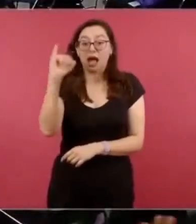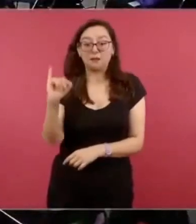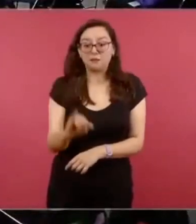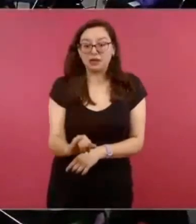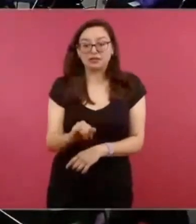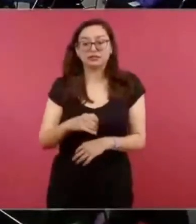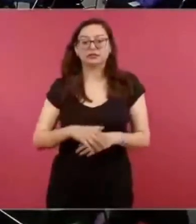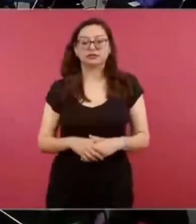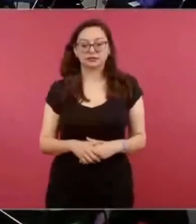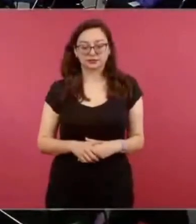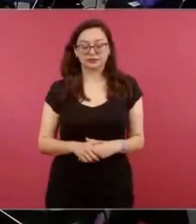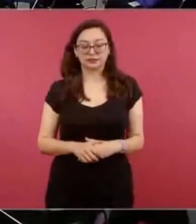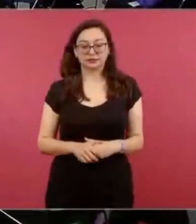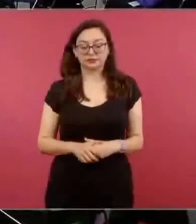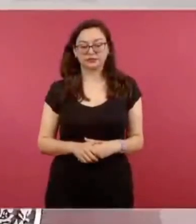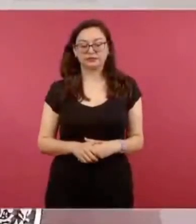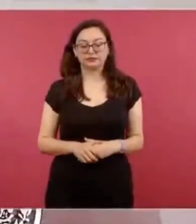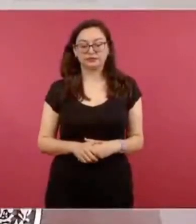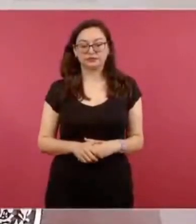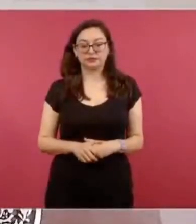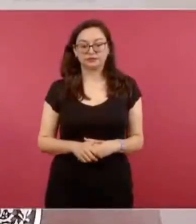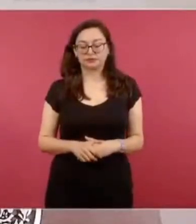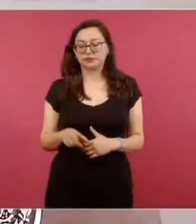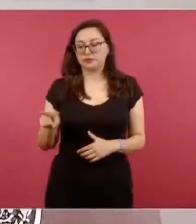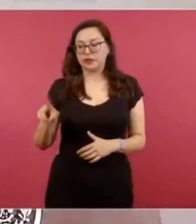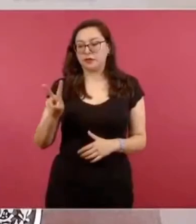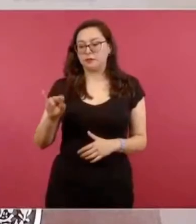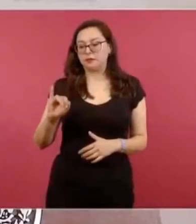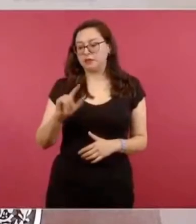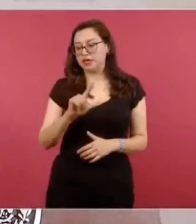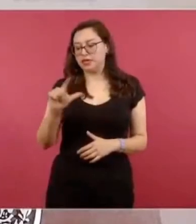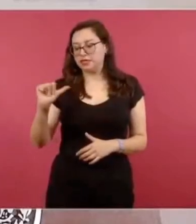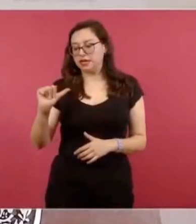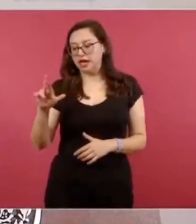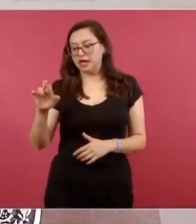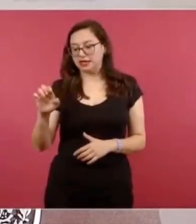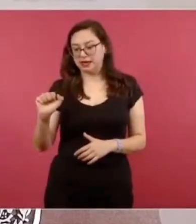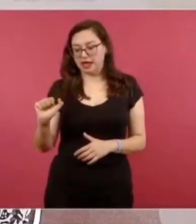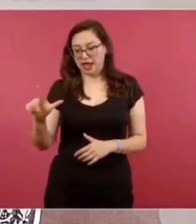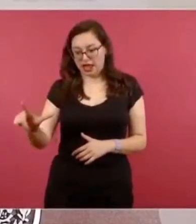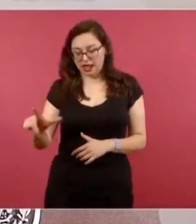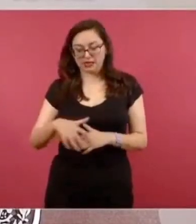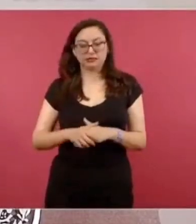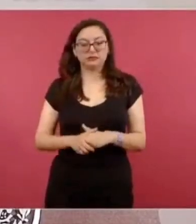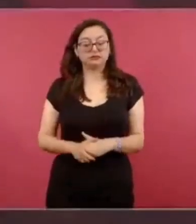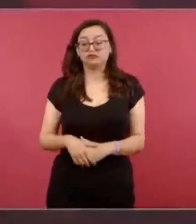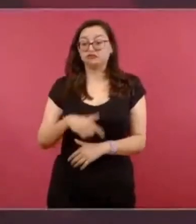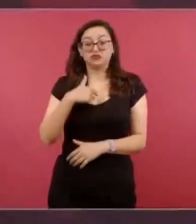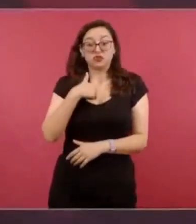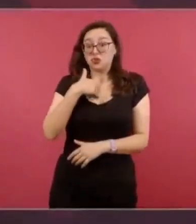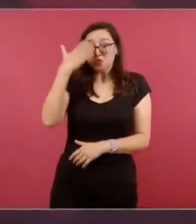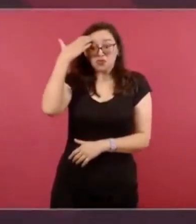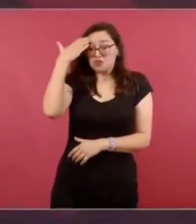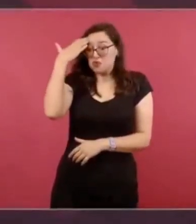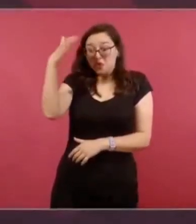no volverle a llamarle por su apodo. No lo conozco, nunca lo he